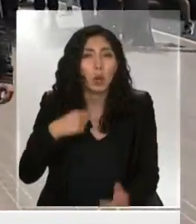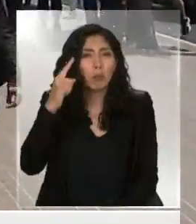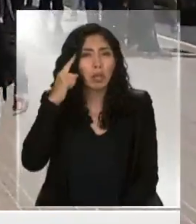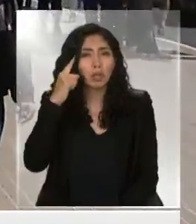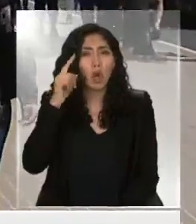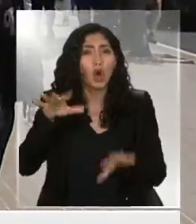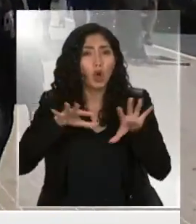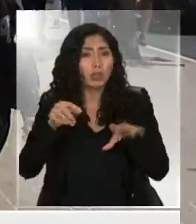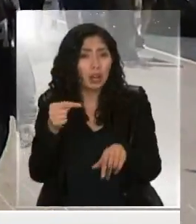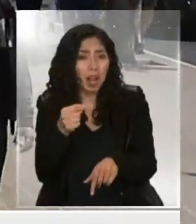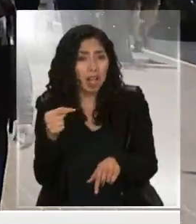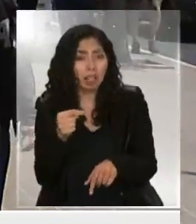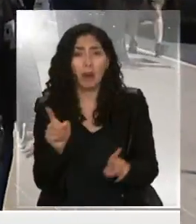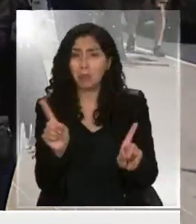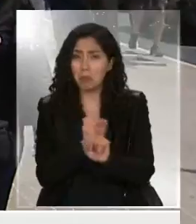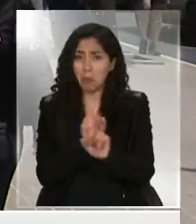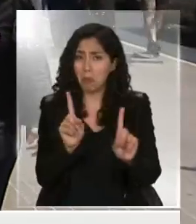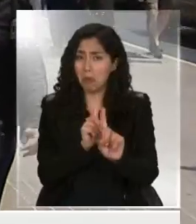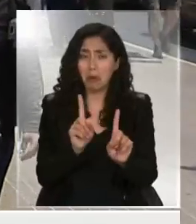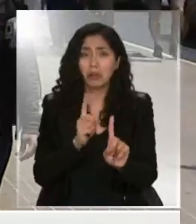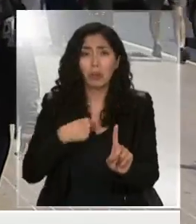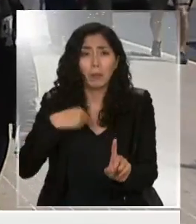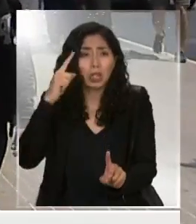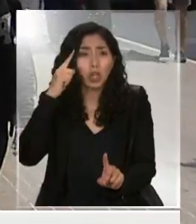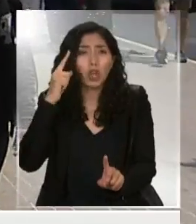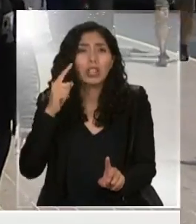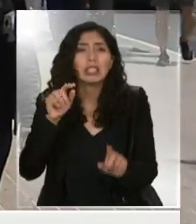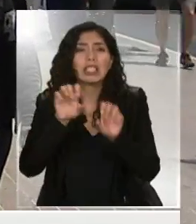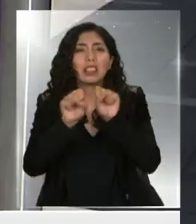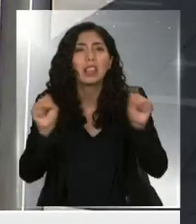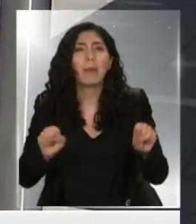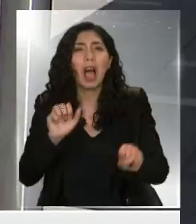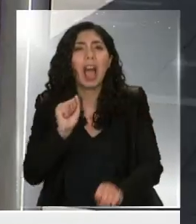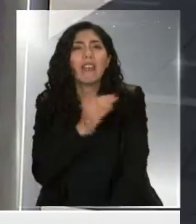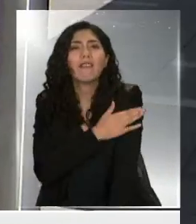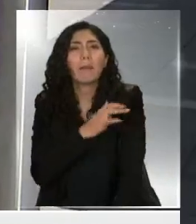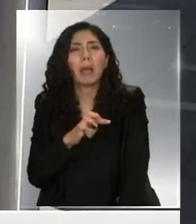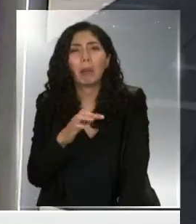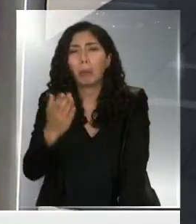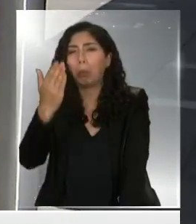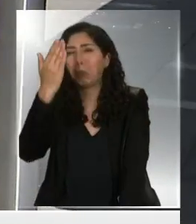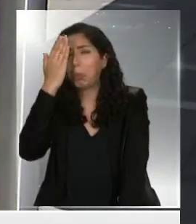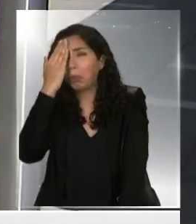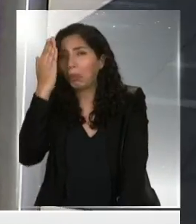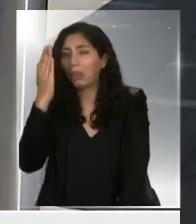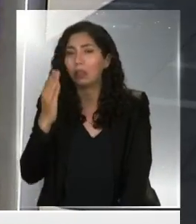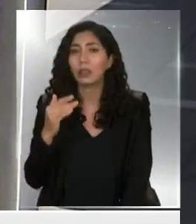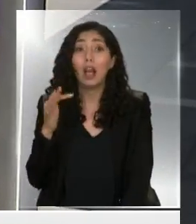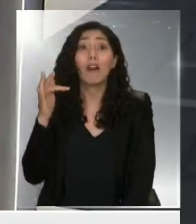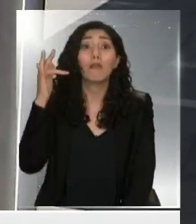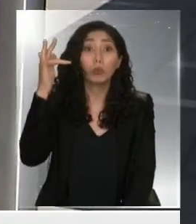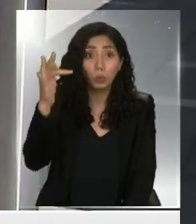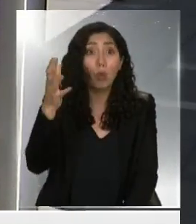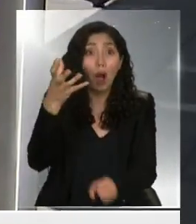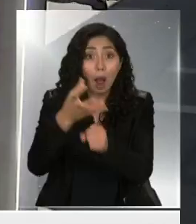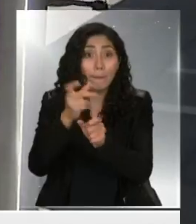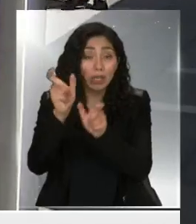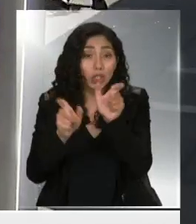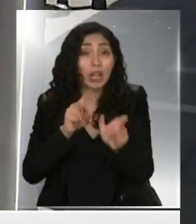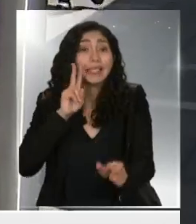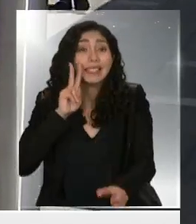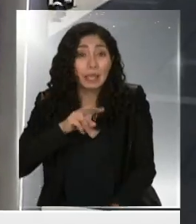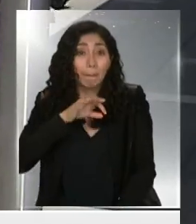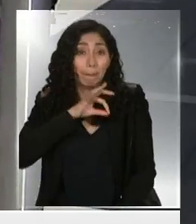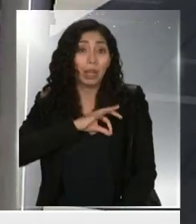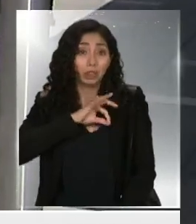negativo porque en lo personal encuentro el sistema de AFP nefasto. Va a haber más gente en el futuro que no tenga pensión, pero también